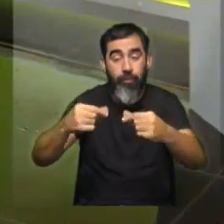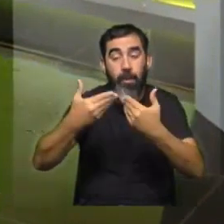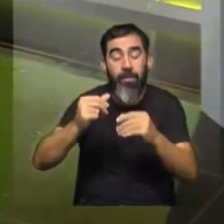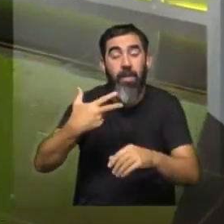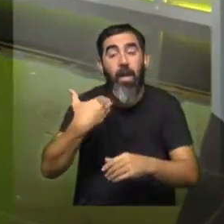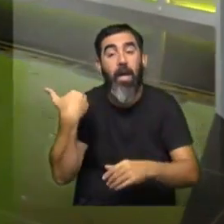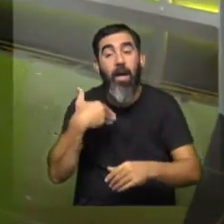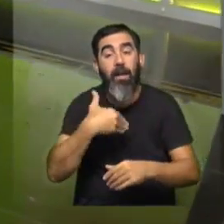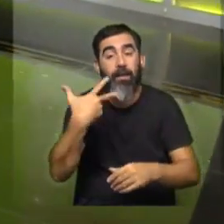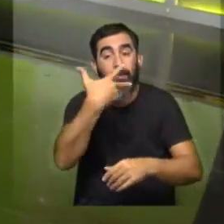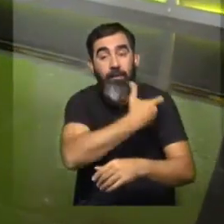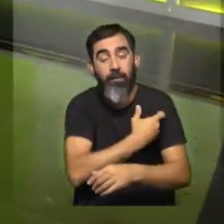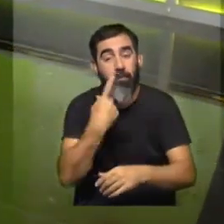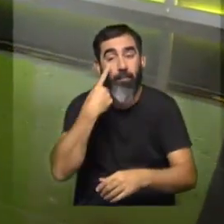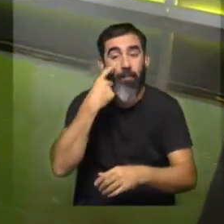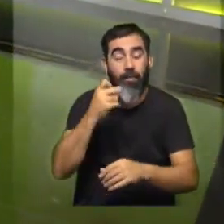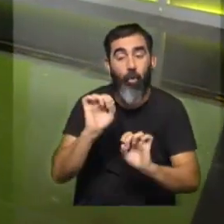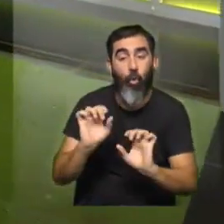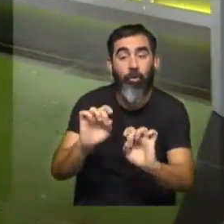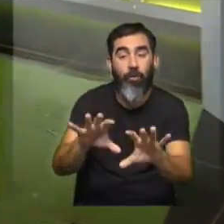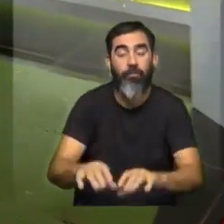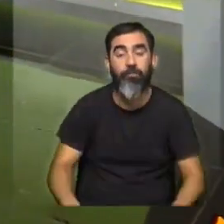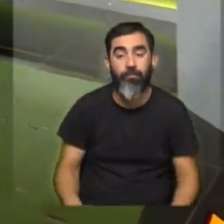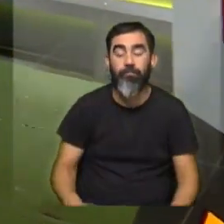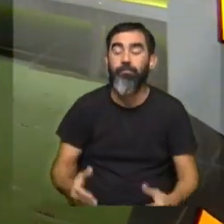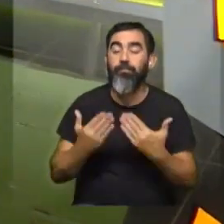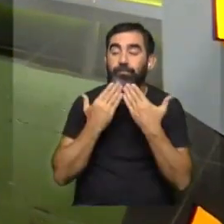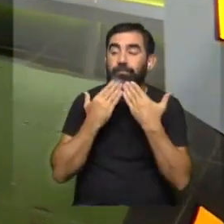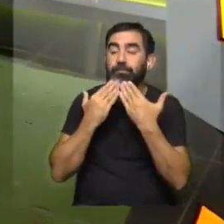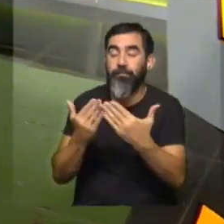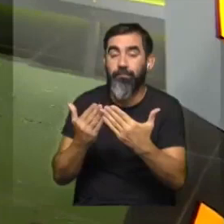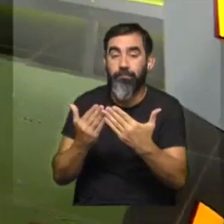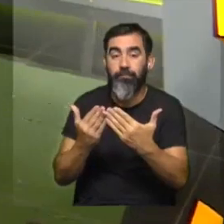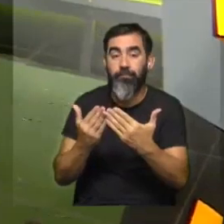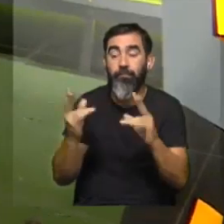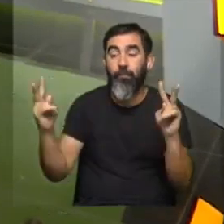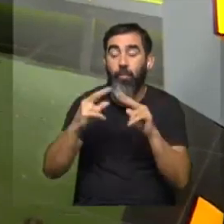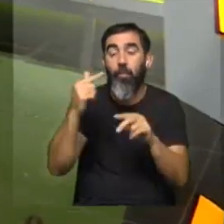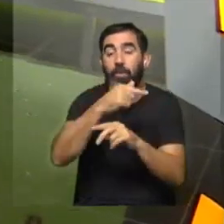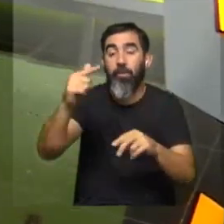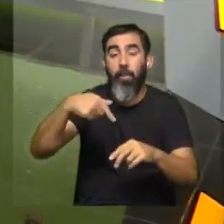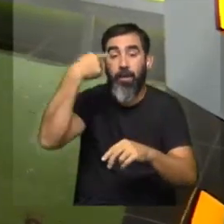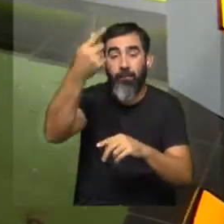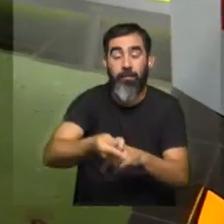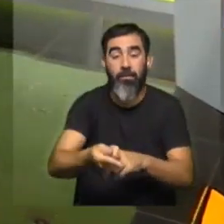Argentina justamente para prevenir el contagio. Excelente. Muchas gracias, Daniela. Nos vemos la semana que viene.